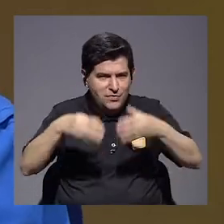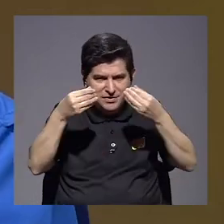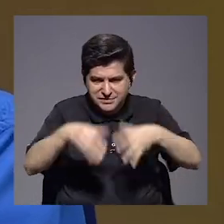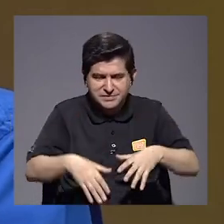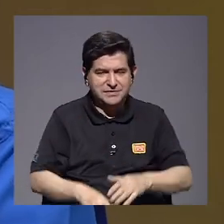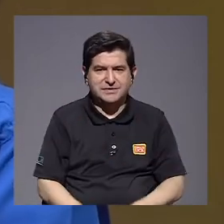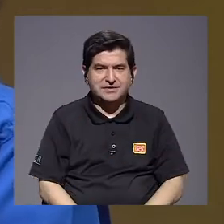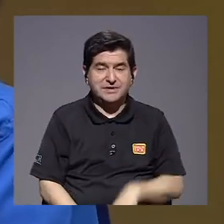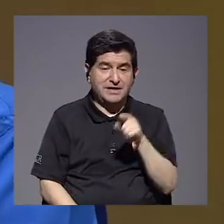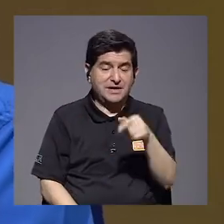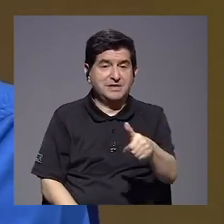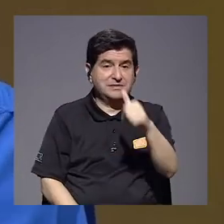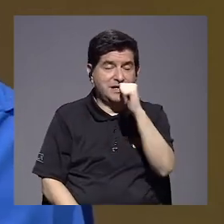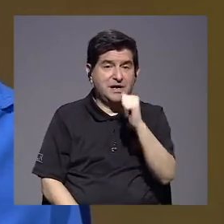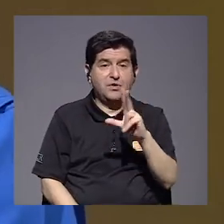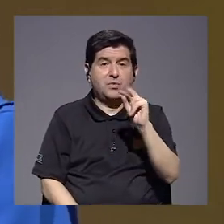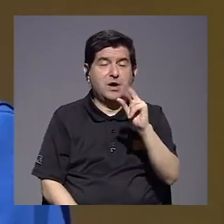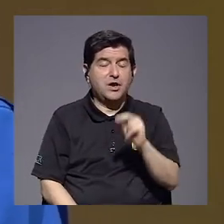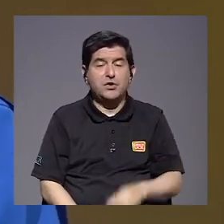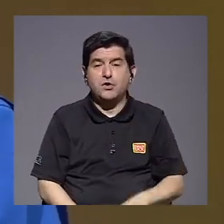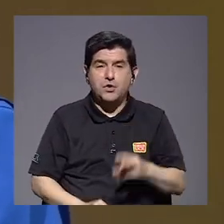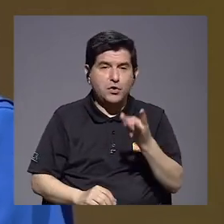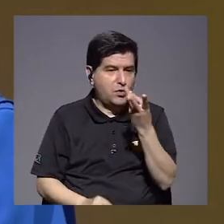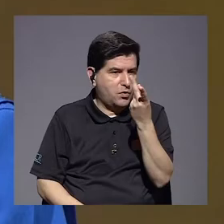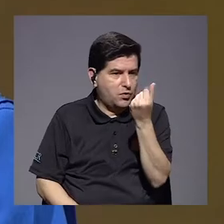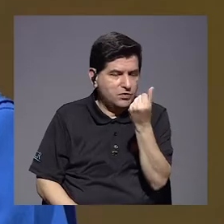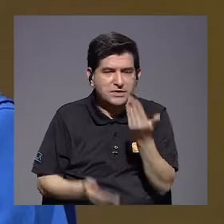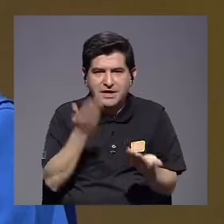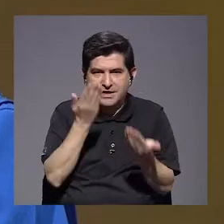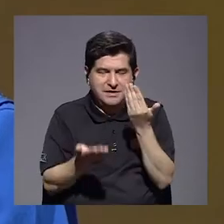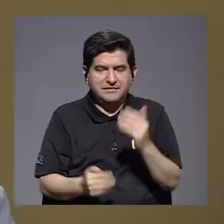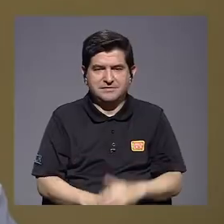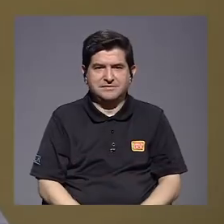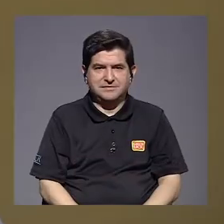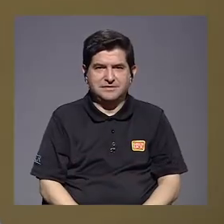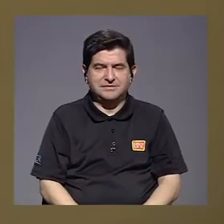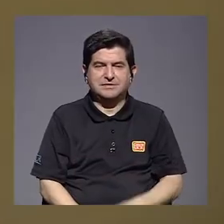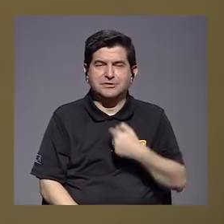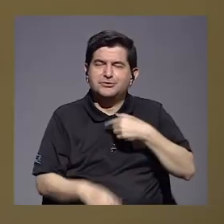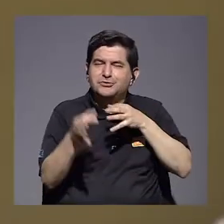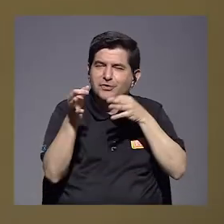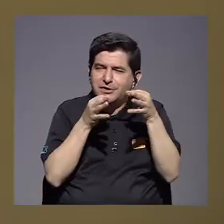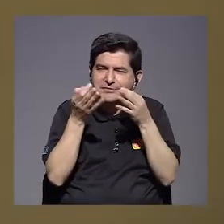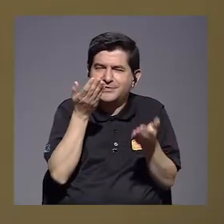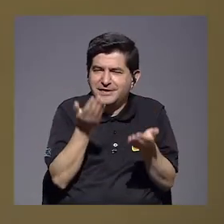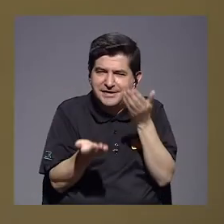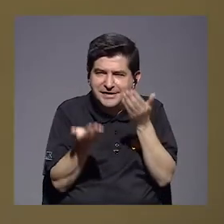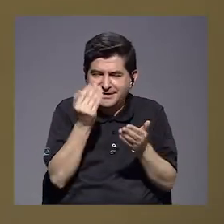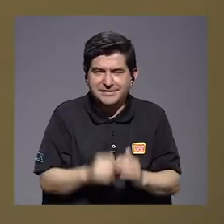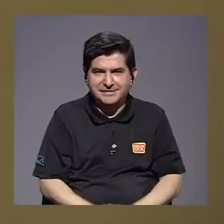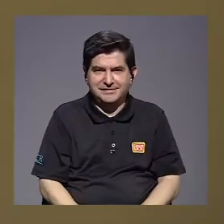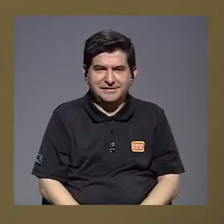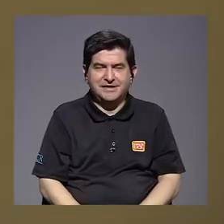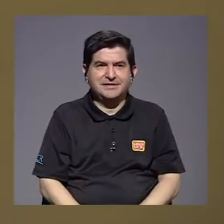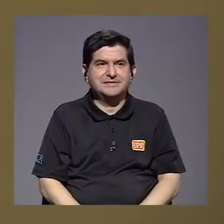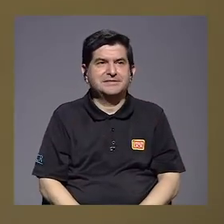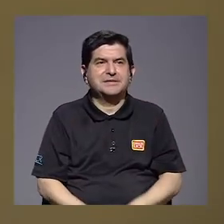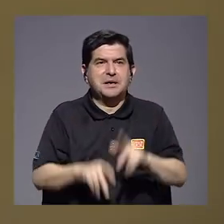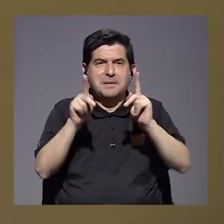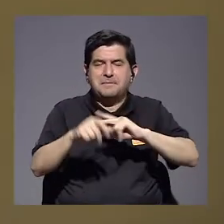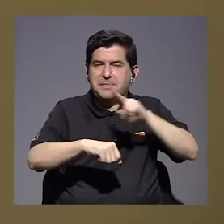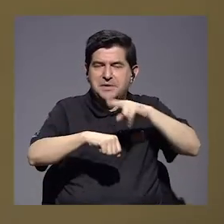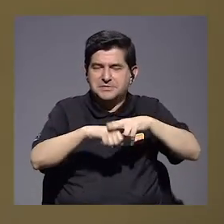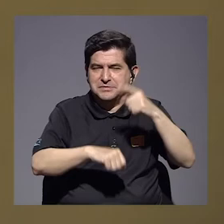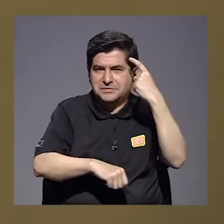lo que llamamos es el agua no contabilizada, me imagino que a eso te referís. Voy a explicárselo como tal vez lo puede ver cualquier